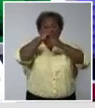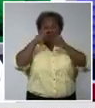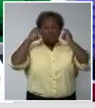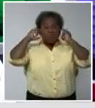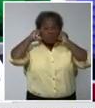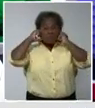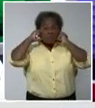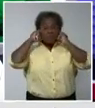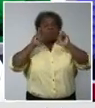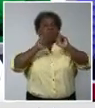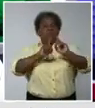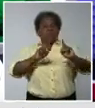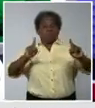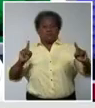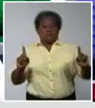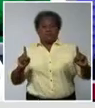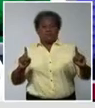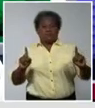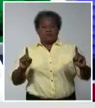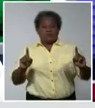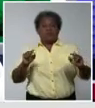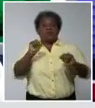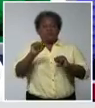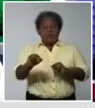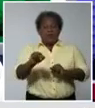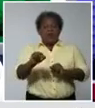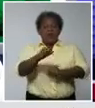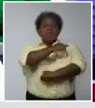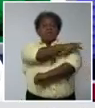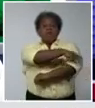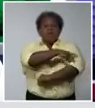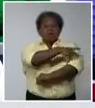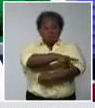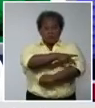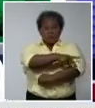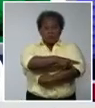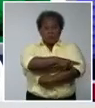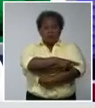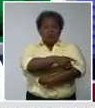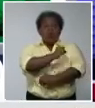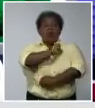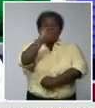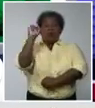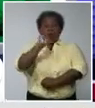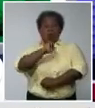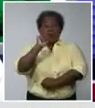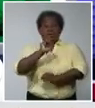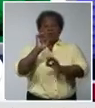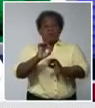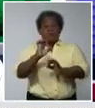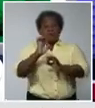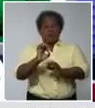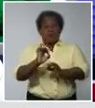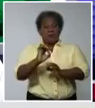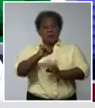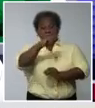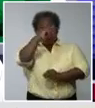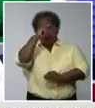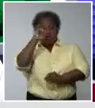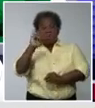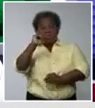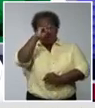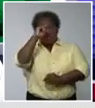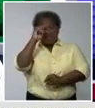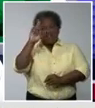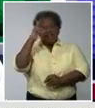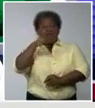es importante. Los países que han logrado, y siempre se menciona Israel, ¿no? Es verdad que es un país que ha logrado